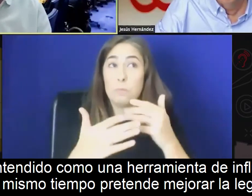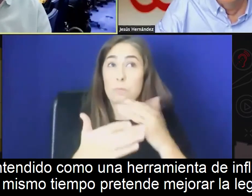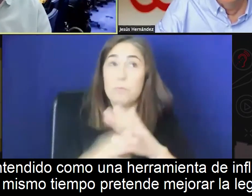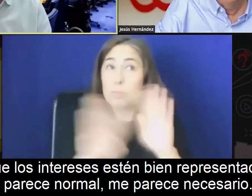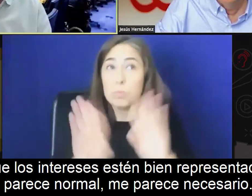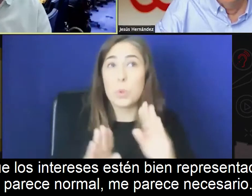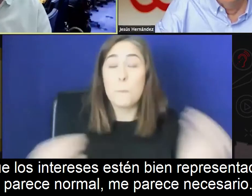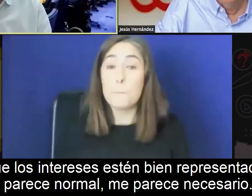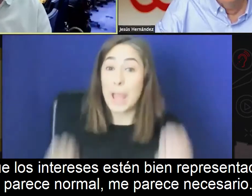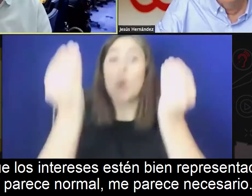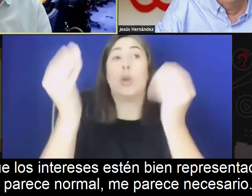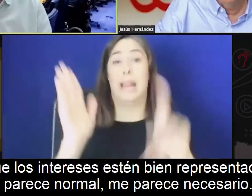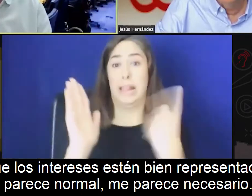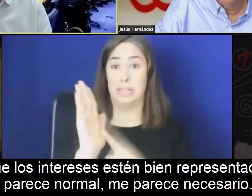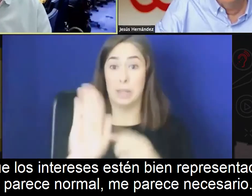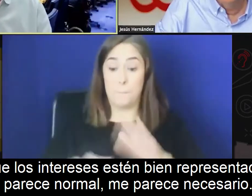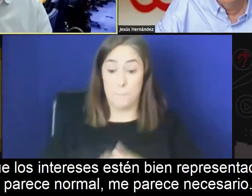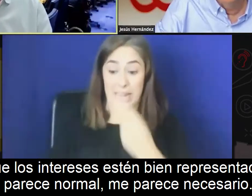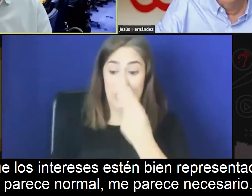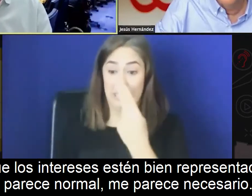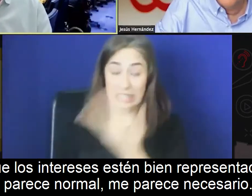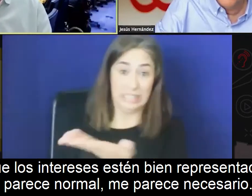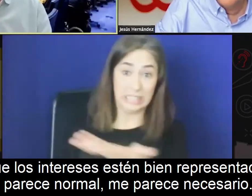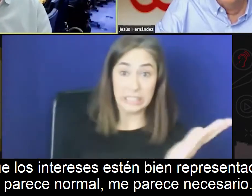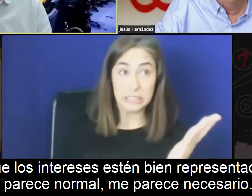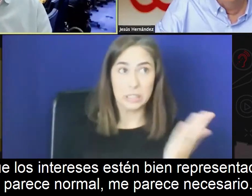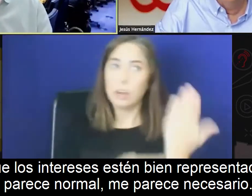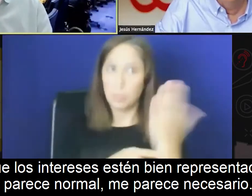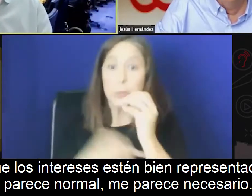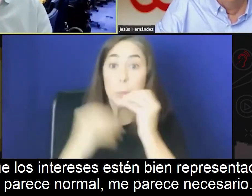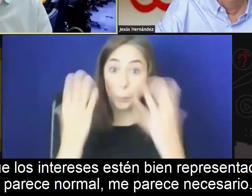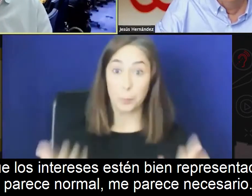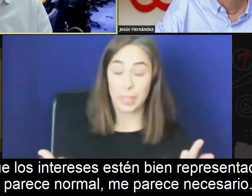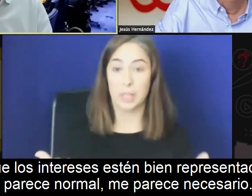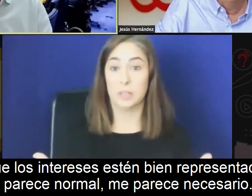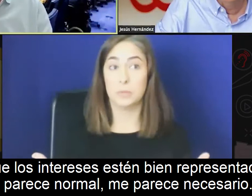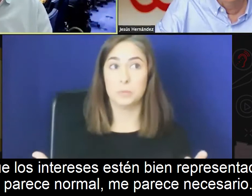la legislación para que los intereses estén bien representados,